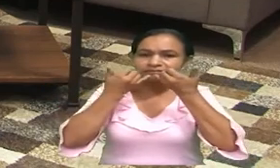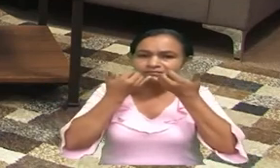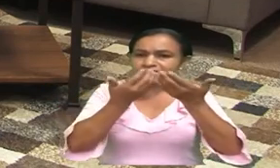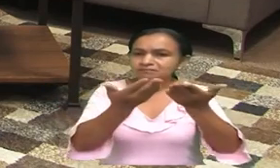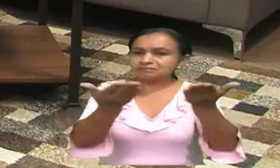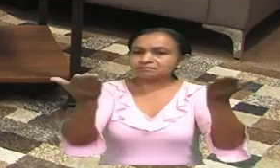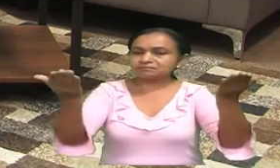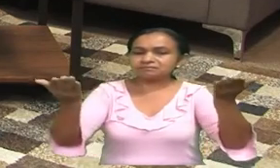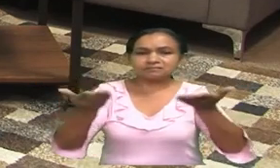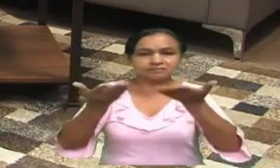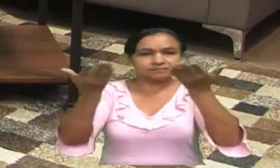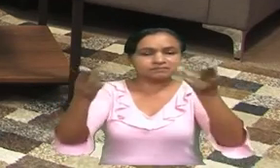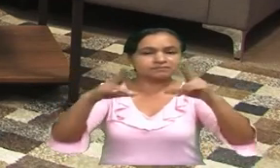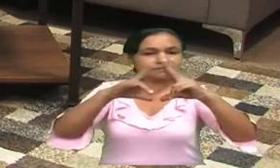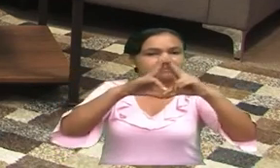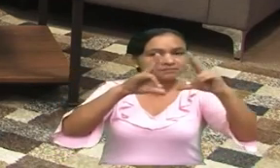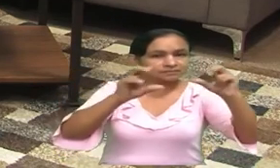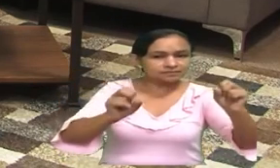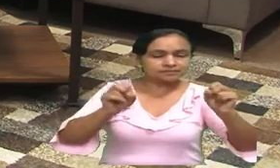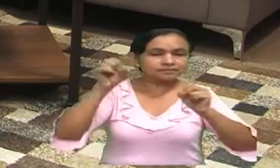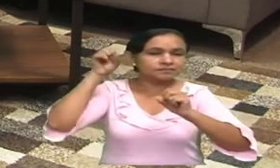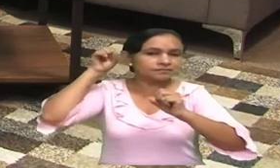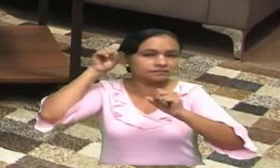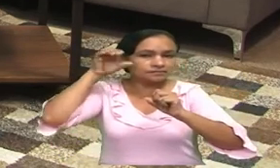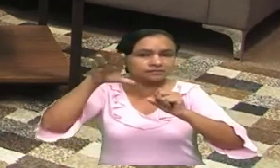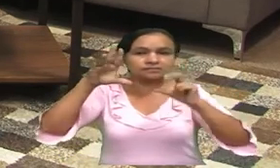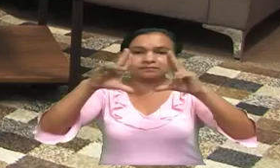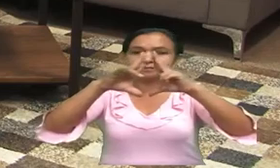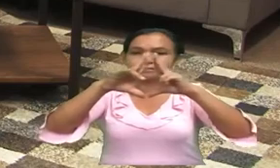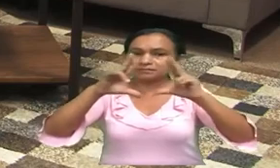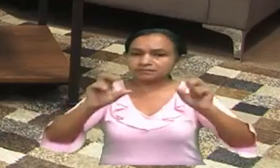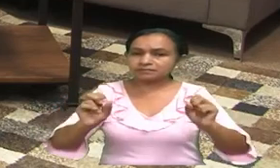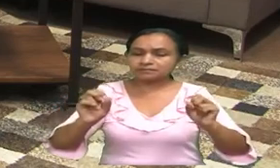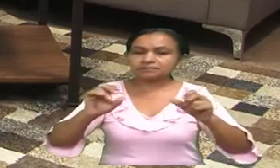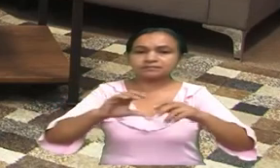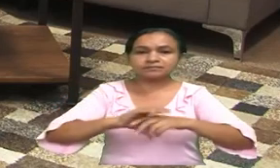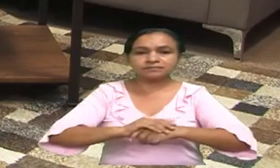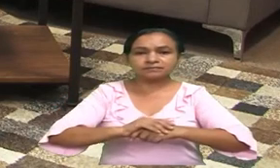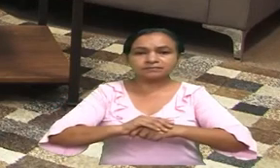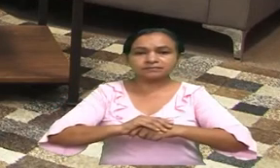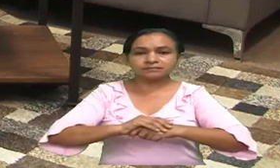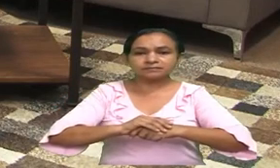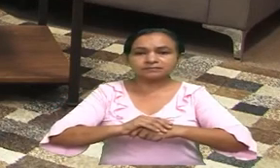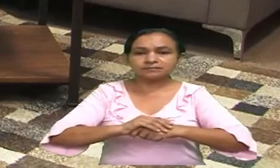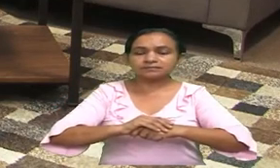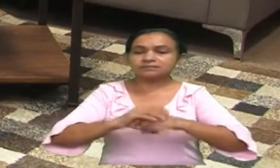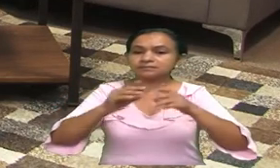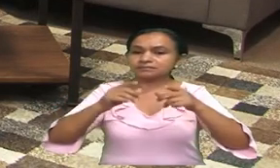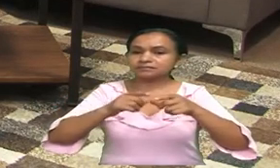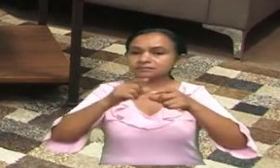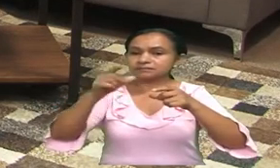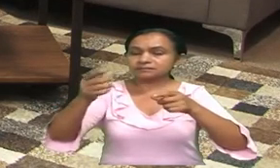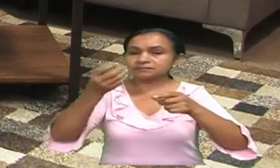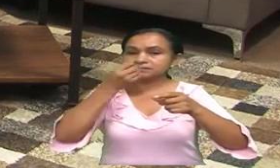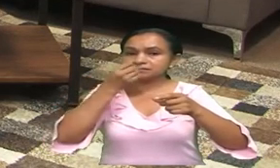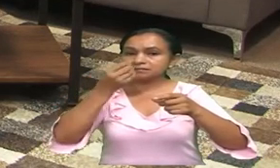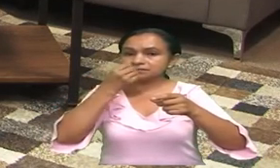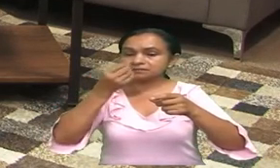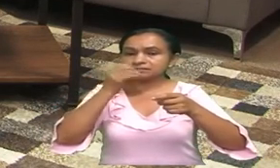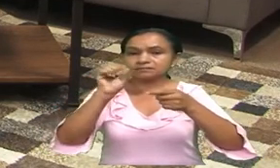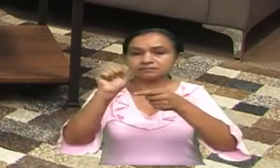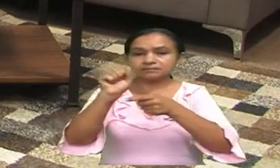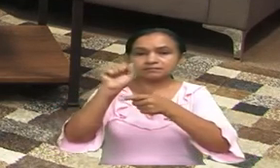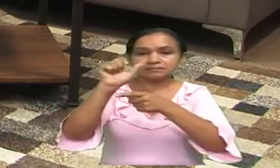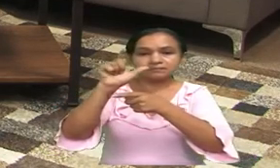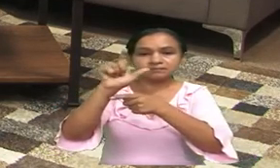información de Nicaragua, del turismo de Nicaragua, y también les invitamos a una cena, El Salvador Allende,